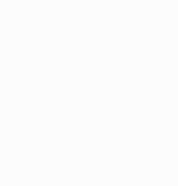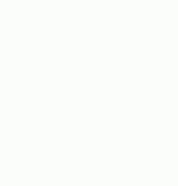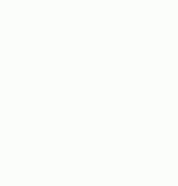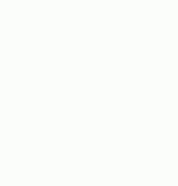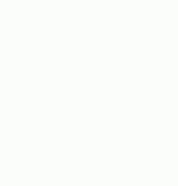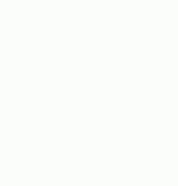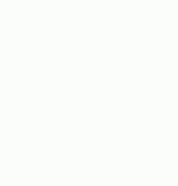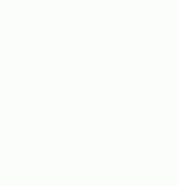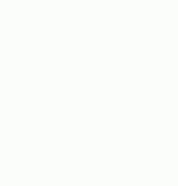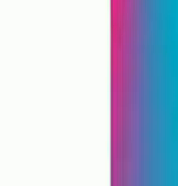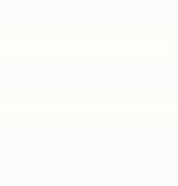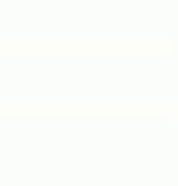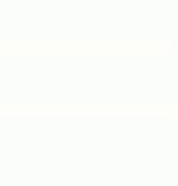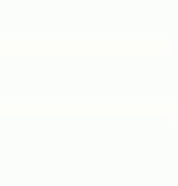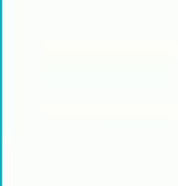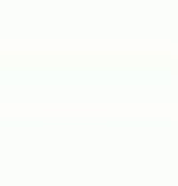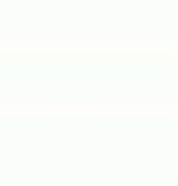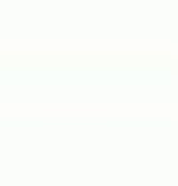al